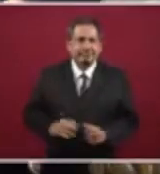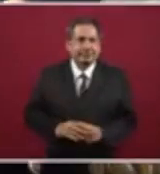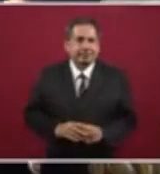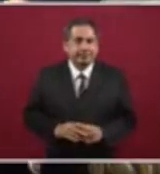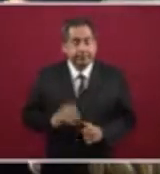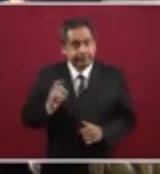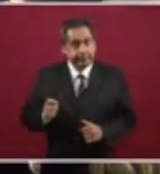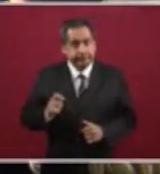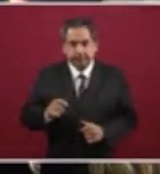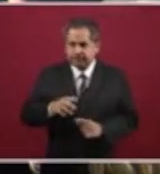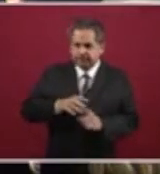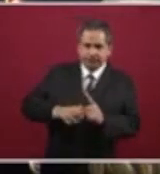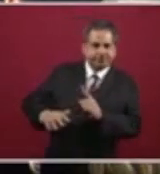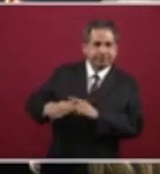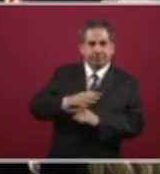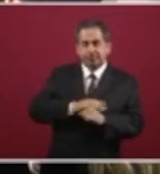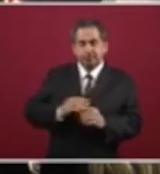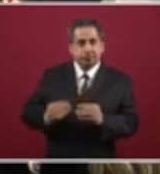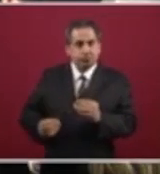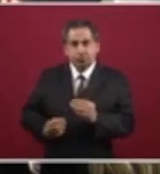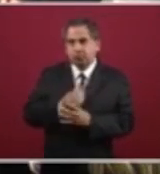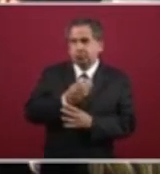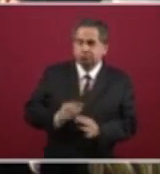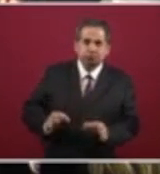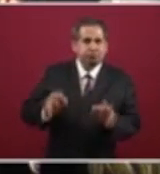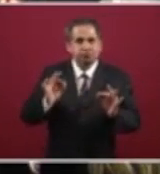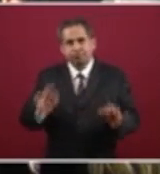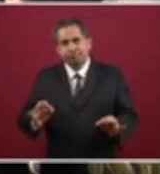es un ambiente nuevo,